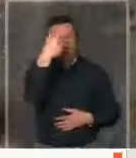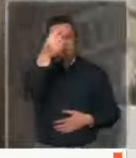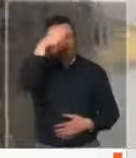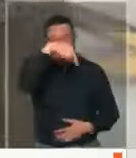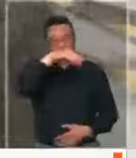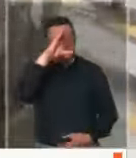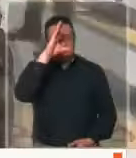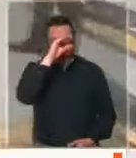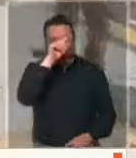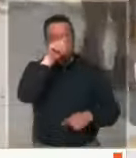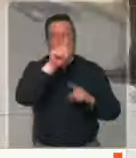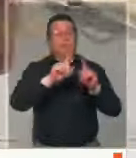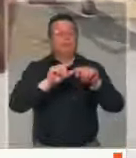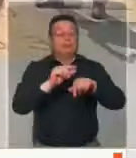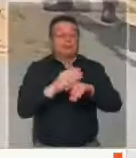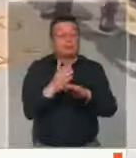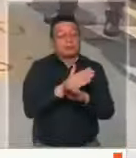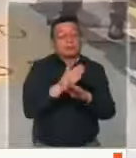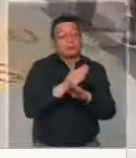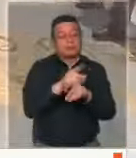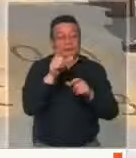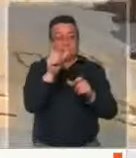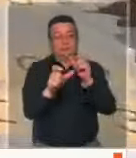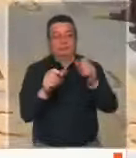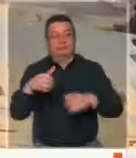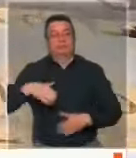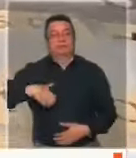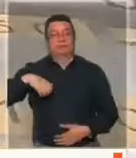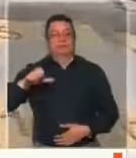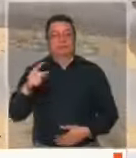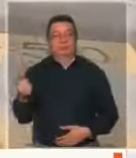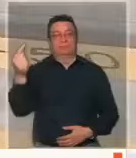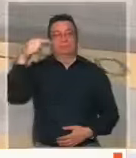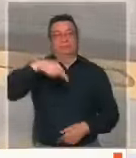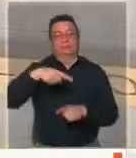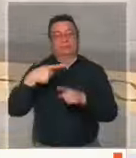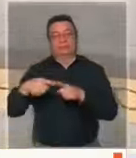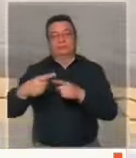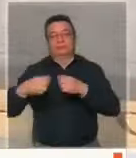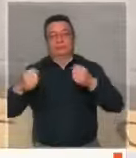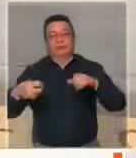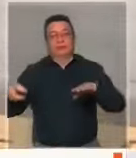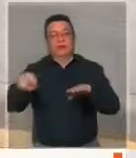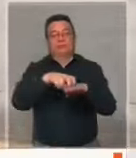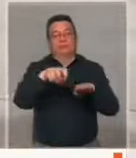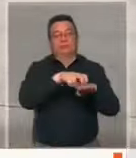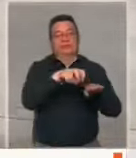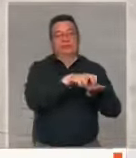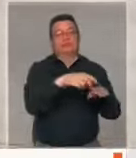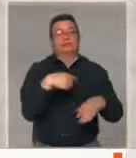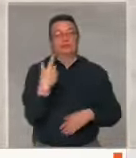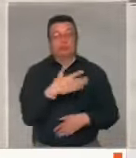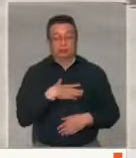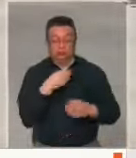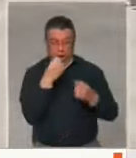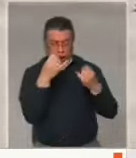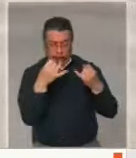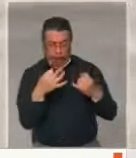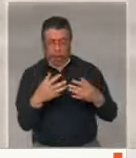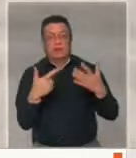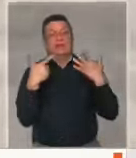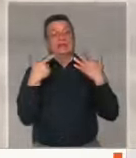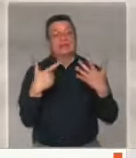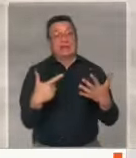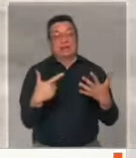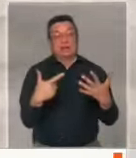noche. Algunos minutos antes había llegado personal de la PDI en distintos vehículos, nosotros alcanzamos a contar 7 y